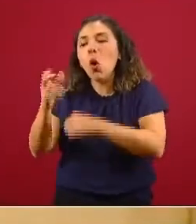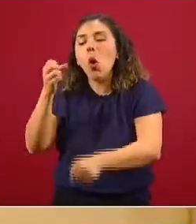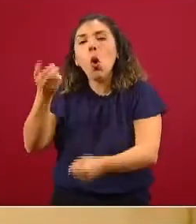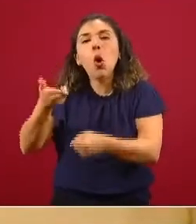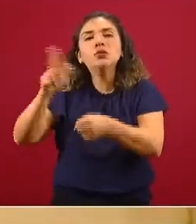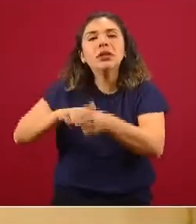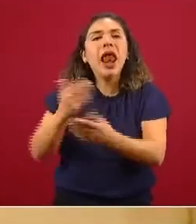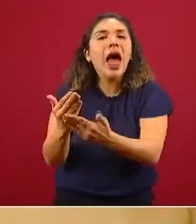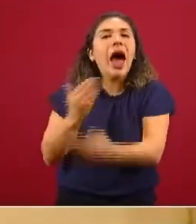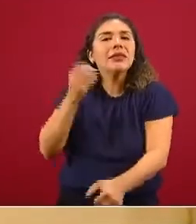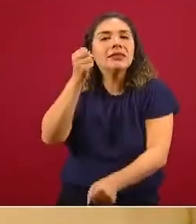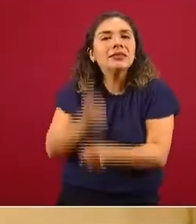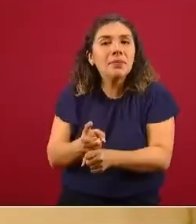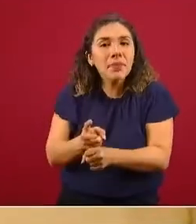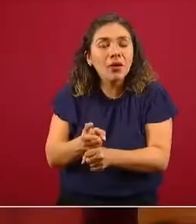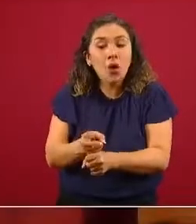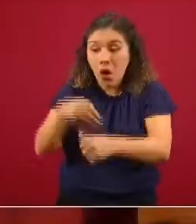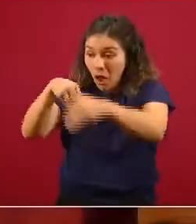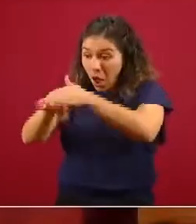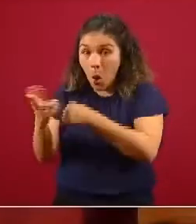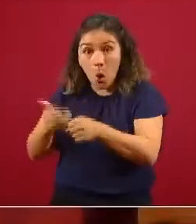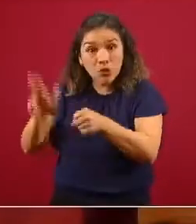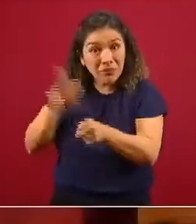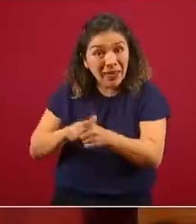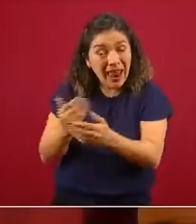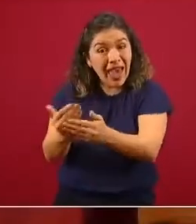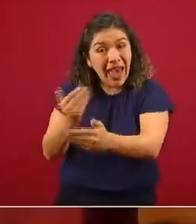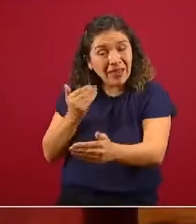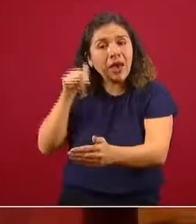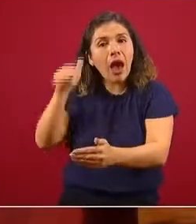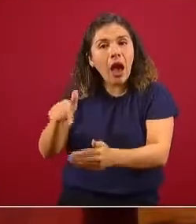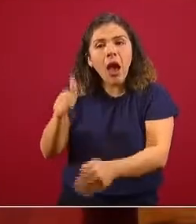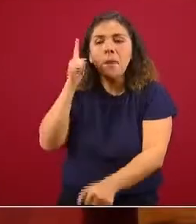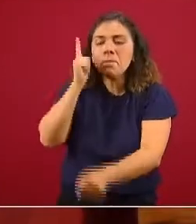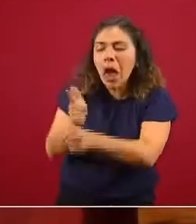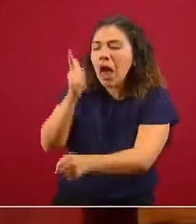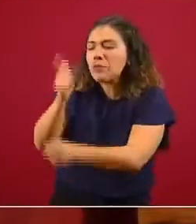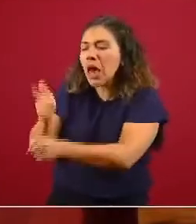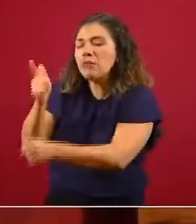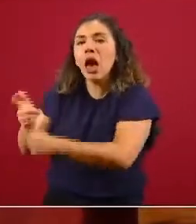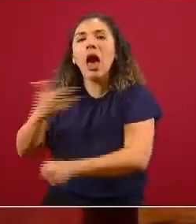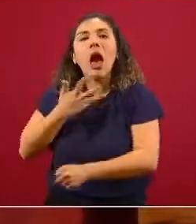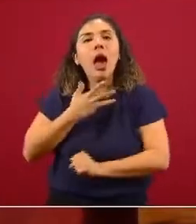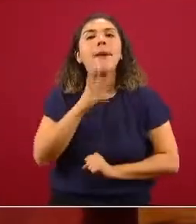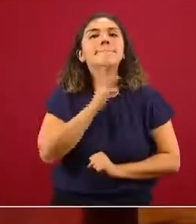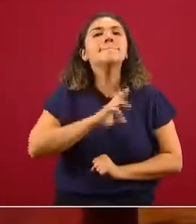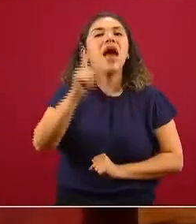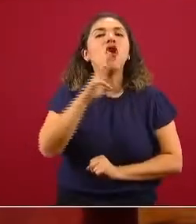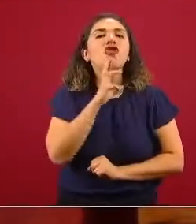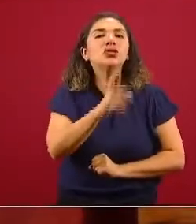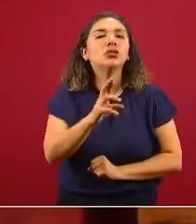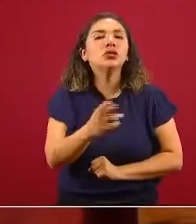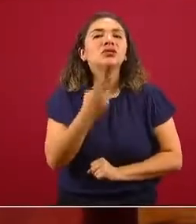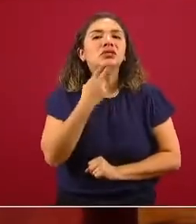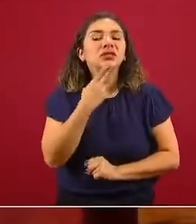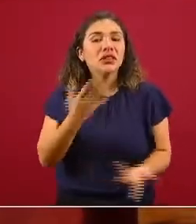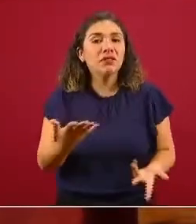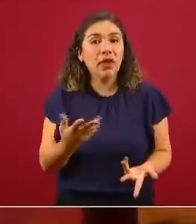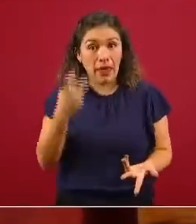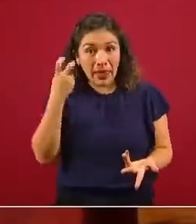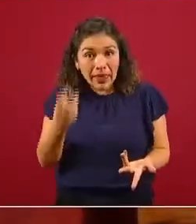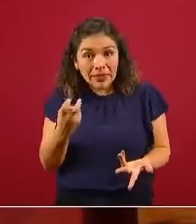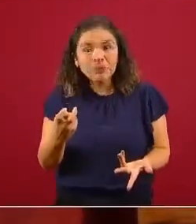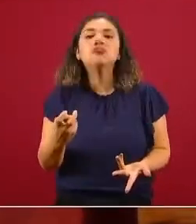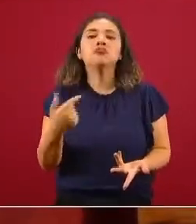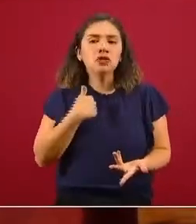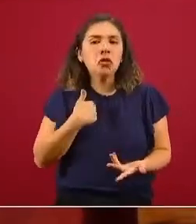temprana. Y al internarlo de forma temprana hemos encontrado que hemos tenido mejores resultados. Y eso